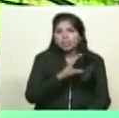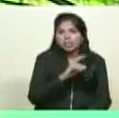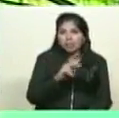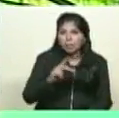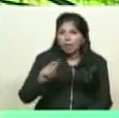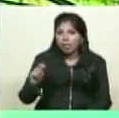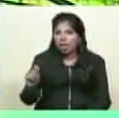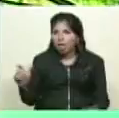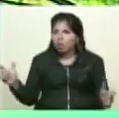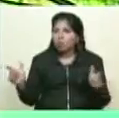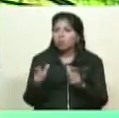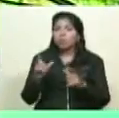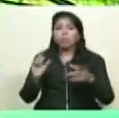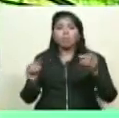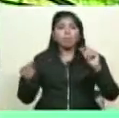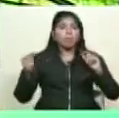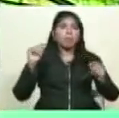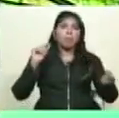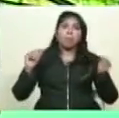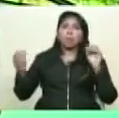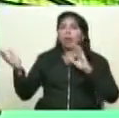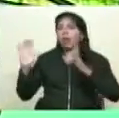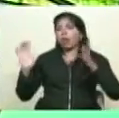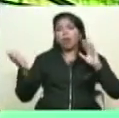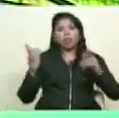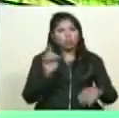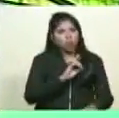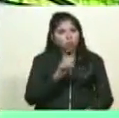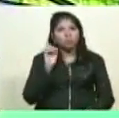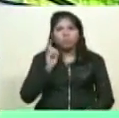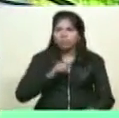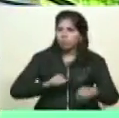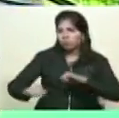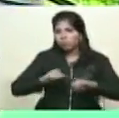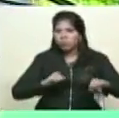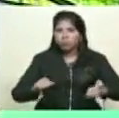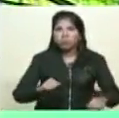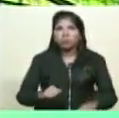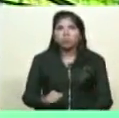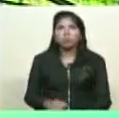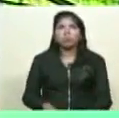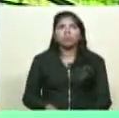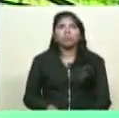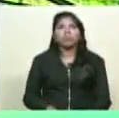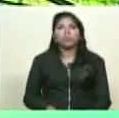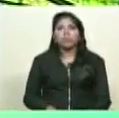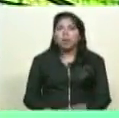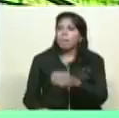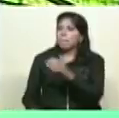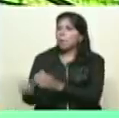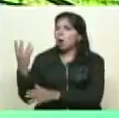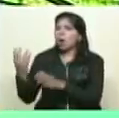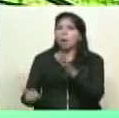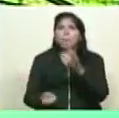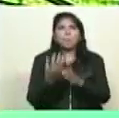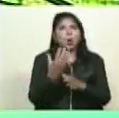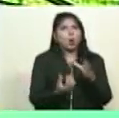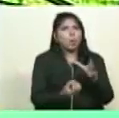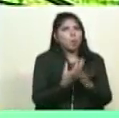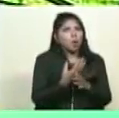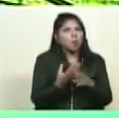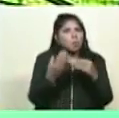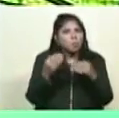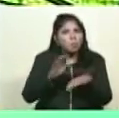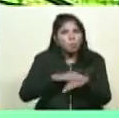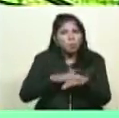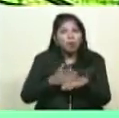para reunirse, sino es para la acción. Son elementos claves, nuevos, que surgen como respuesta